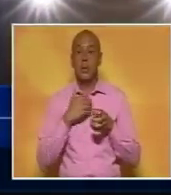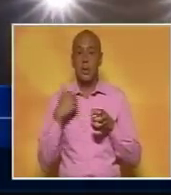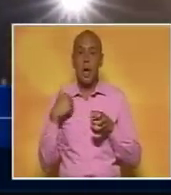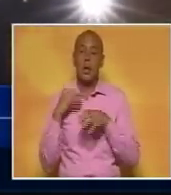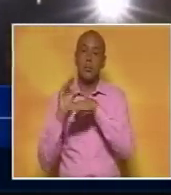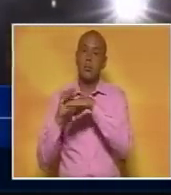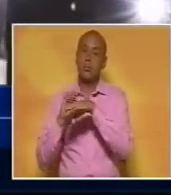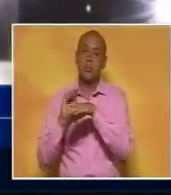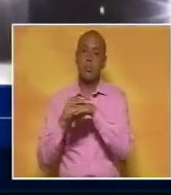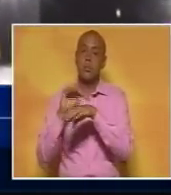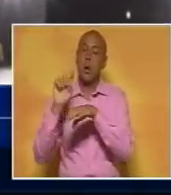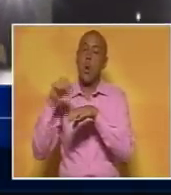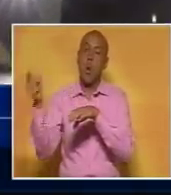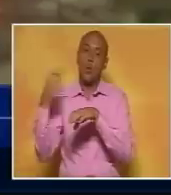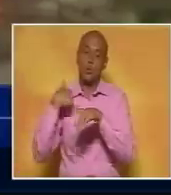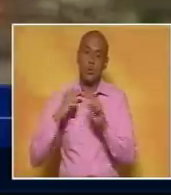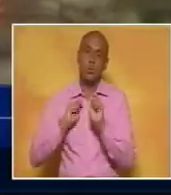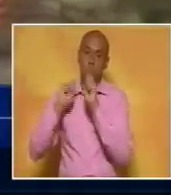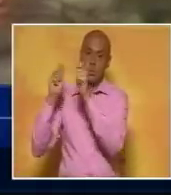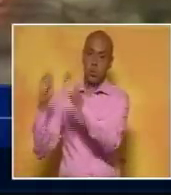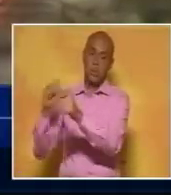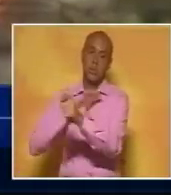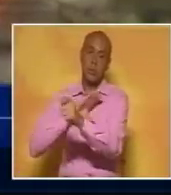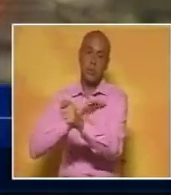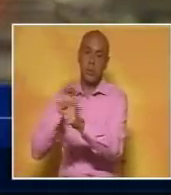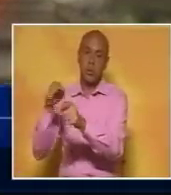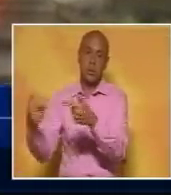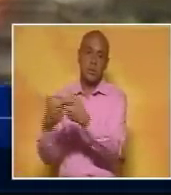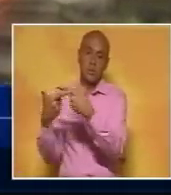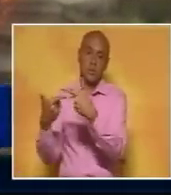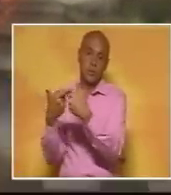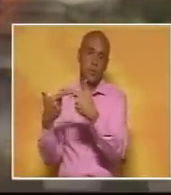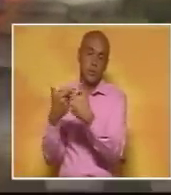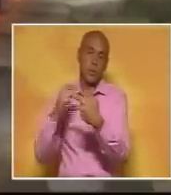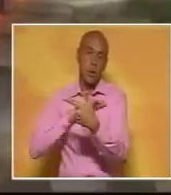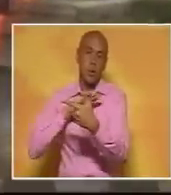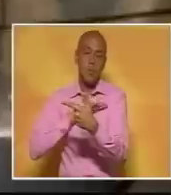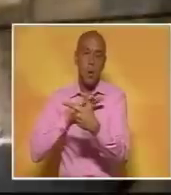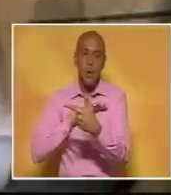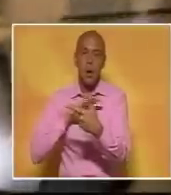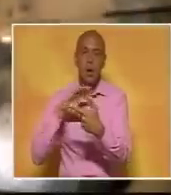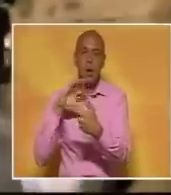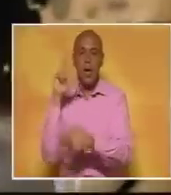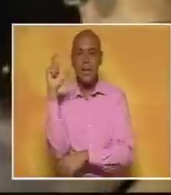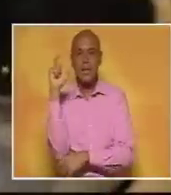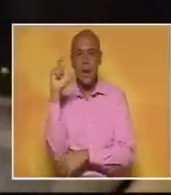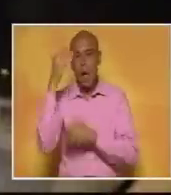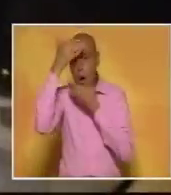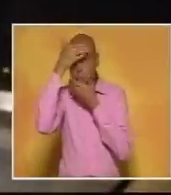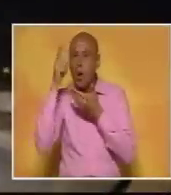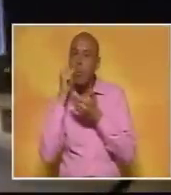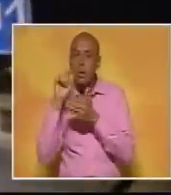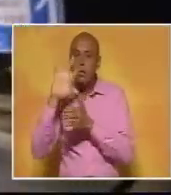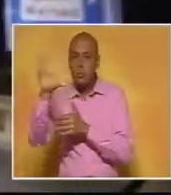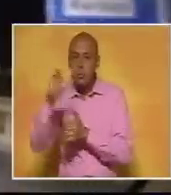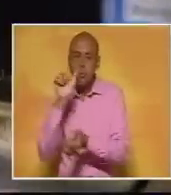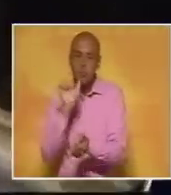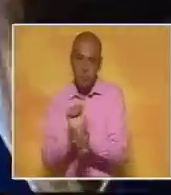se haga cargo de los miles de combatientes del grupo terrorista Estado Islámico que han sido detenidos.